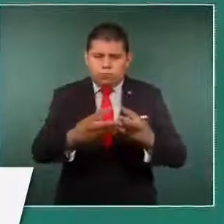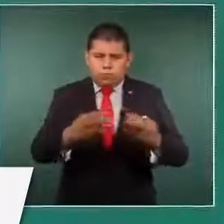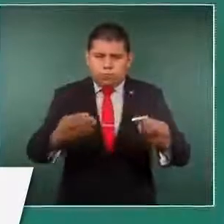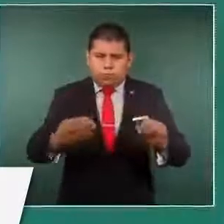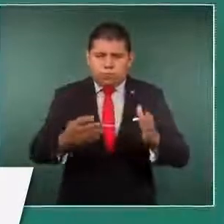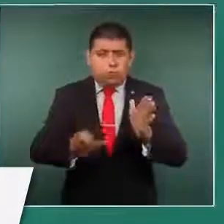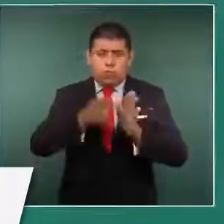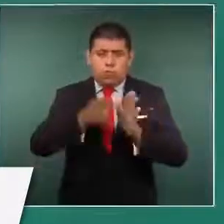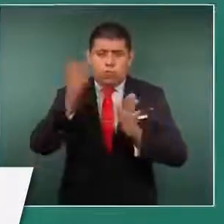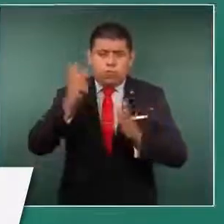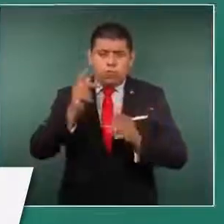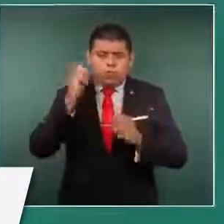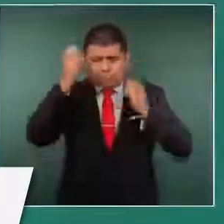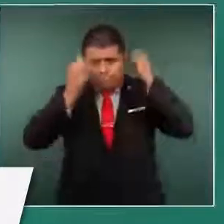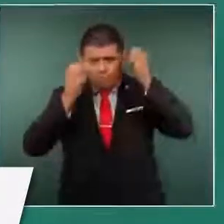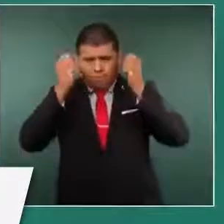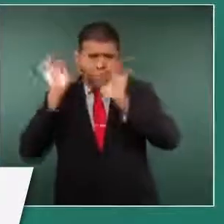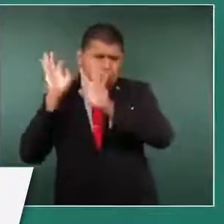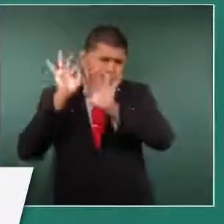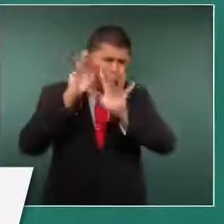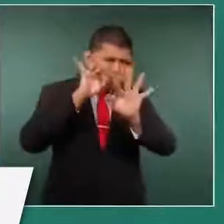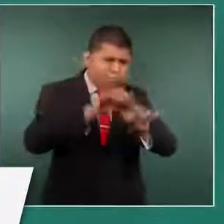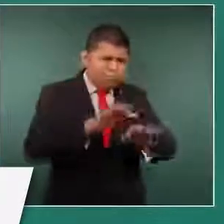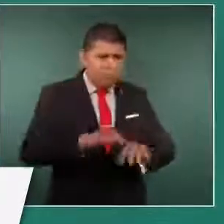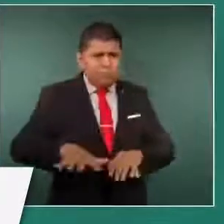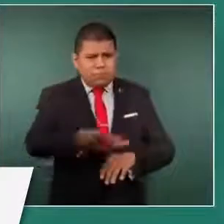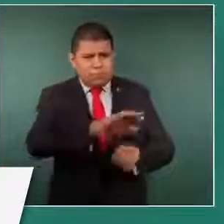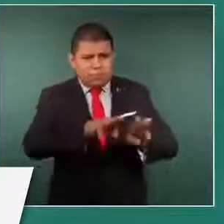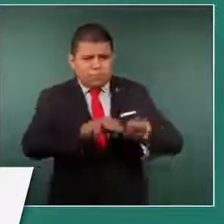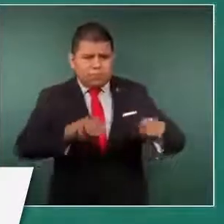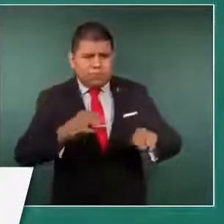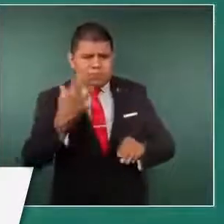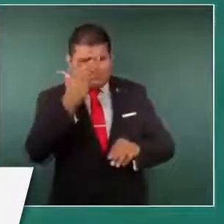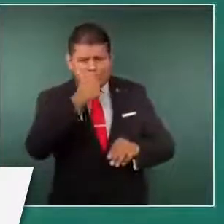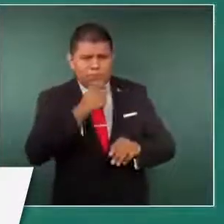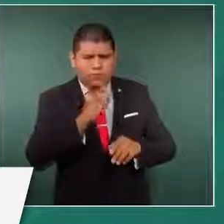resurgir la actividad turística y eso es lo que vamos a procurar.